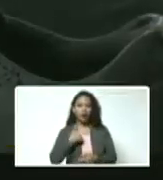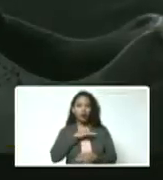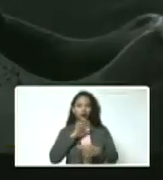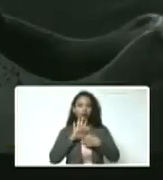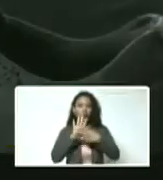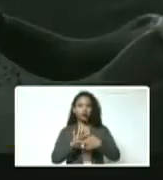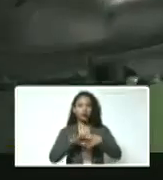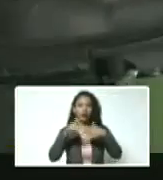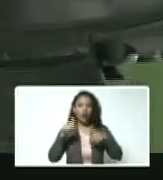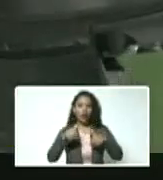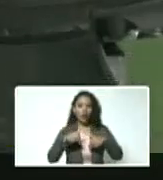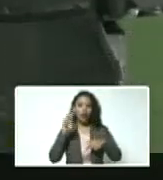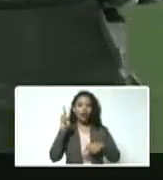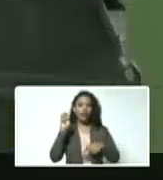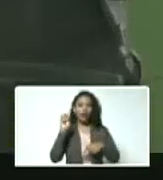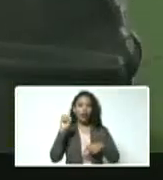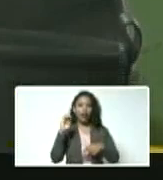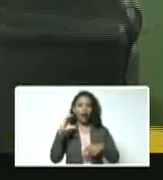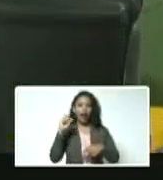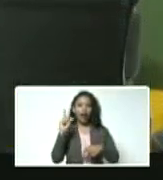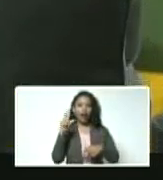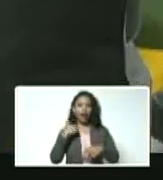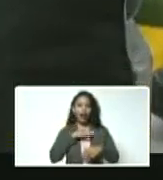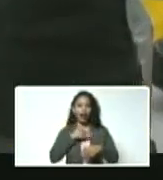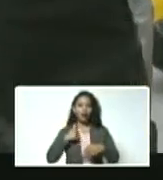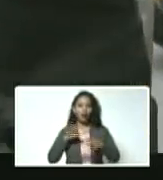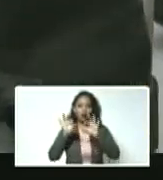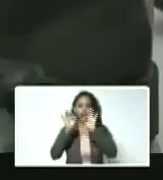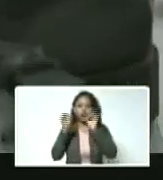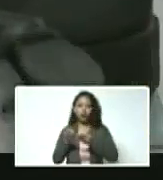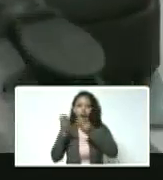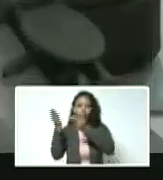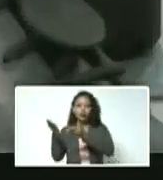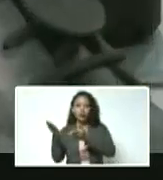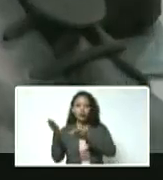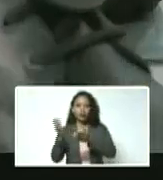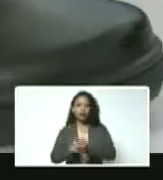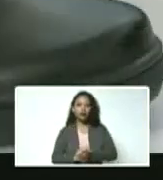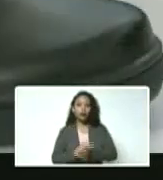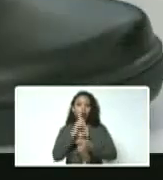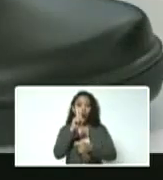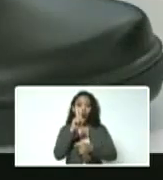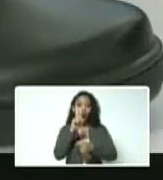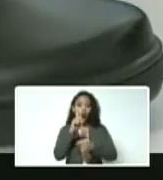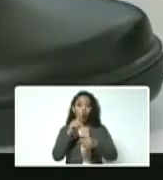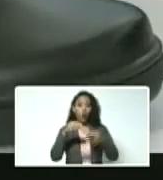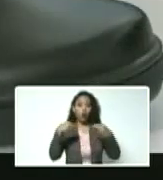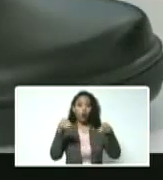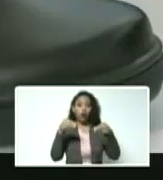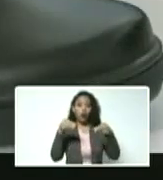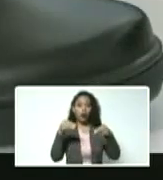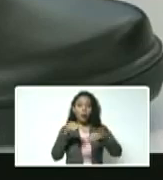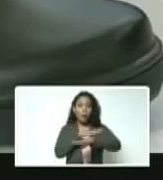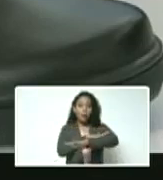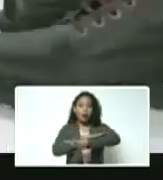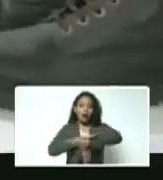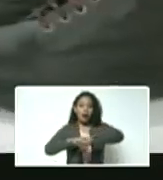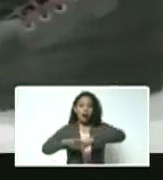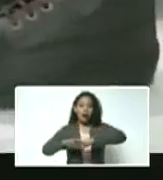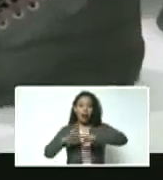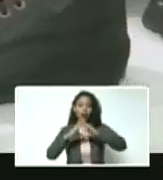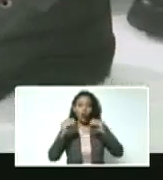representación de Benecal, le queremos hacer un obsequio. ¿Qué me vas a regalar? Le vamos a obsequiar unas cuerinas de esta pura piel. Ah, buenísimo,